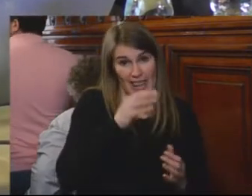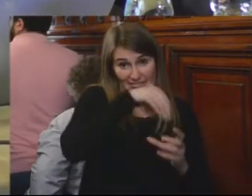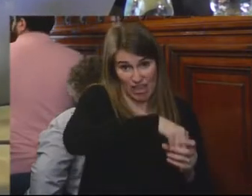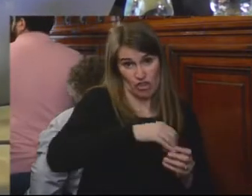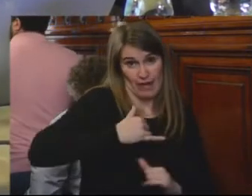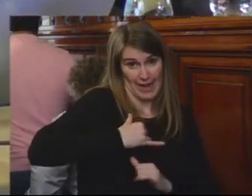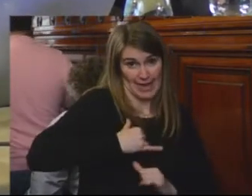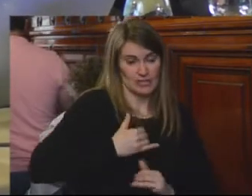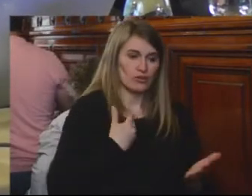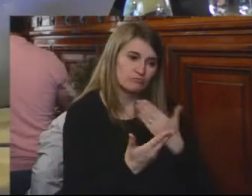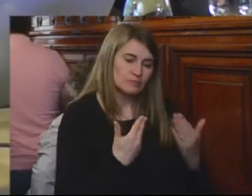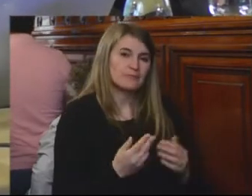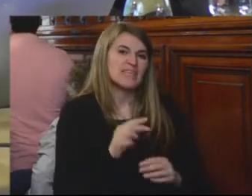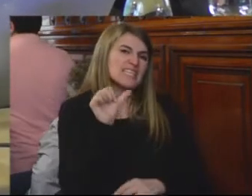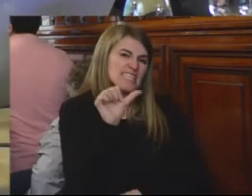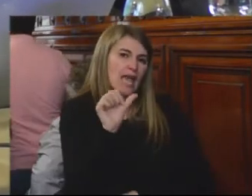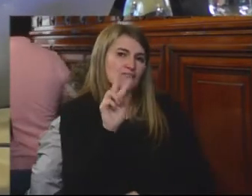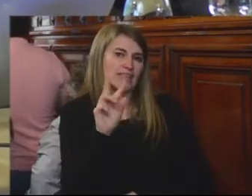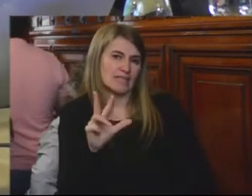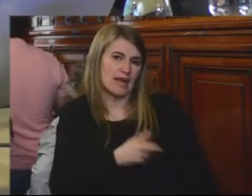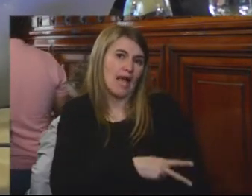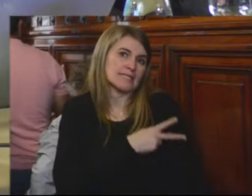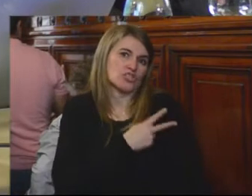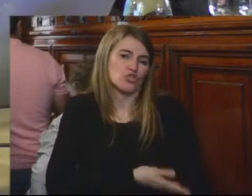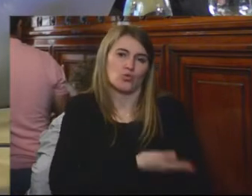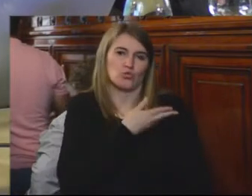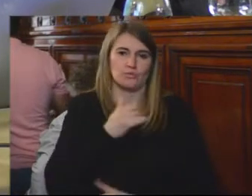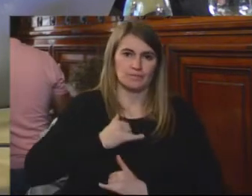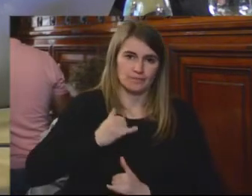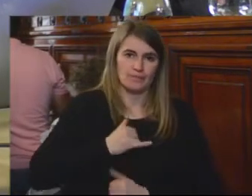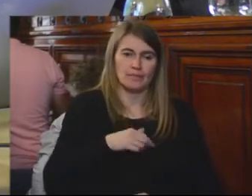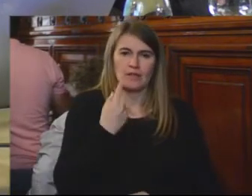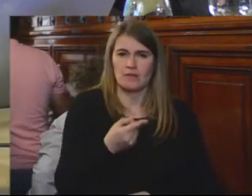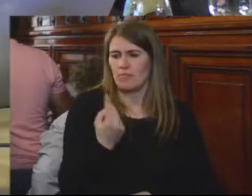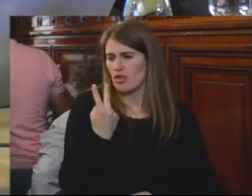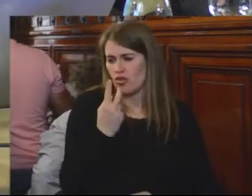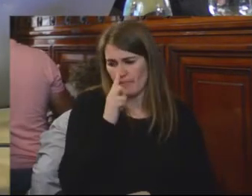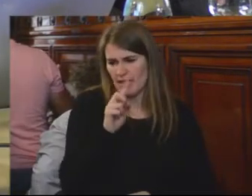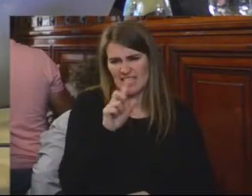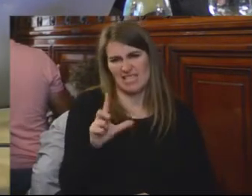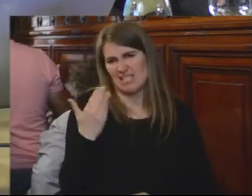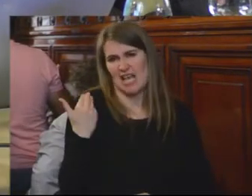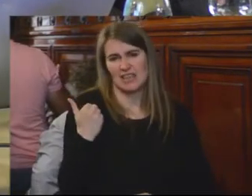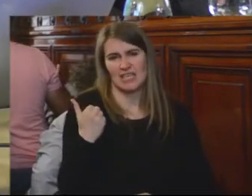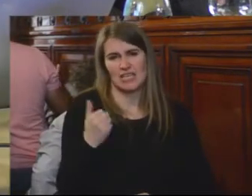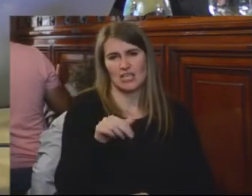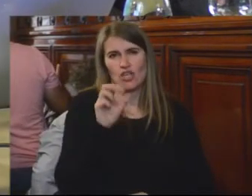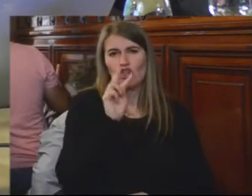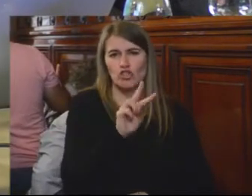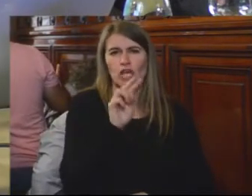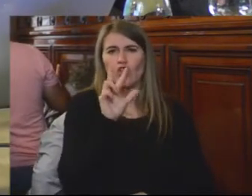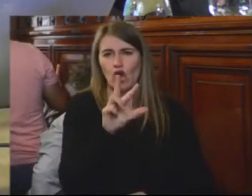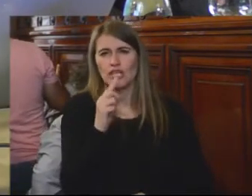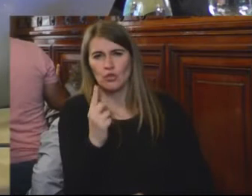623 ascensos 2016 y 508 de 2017 el arma de 2.281 en